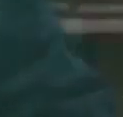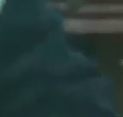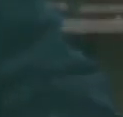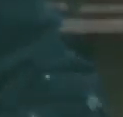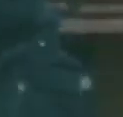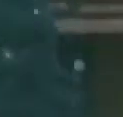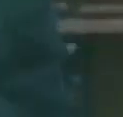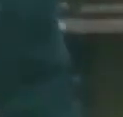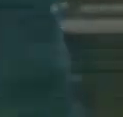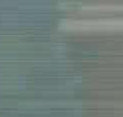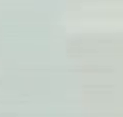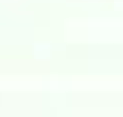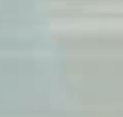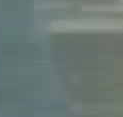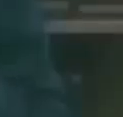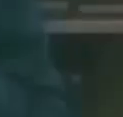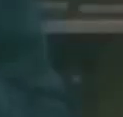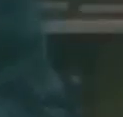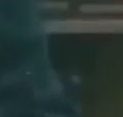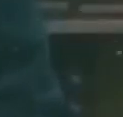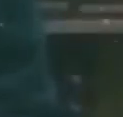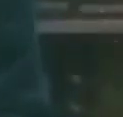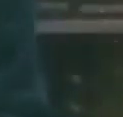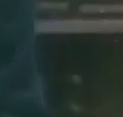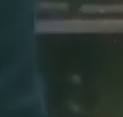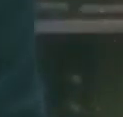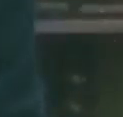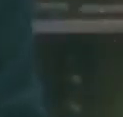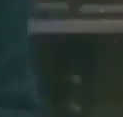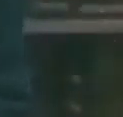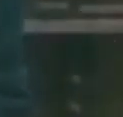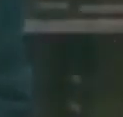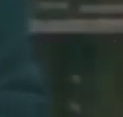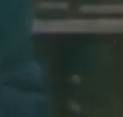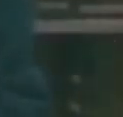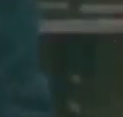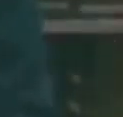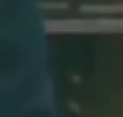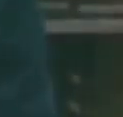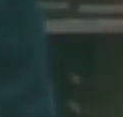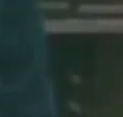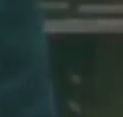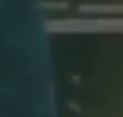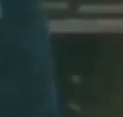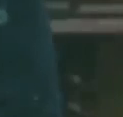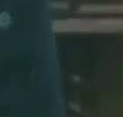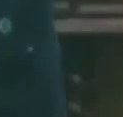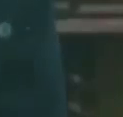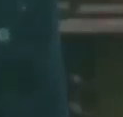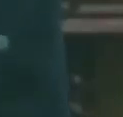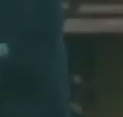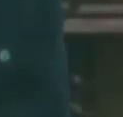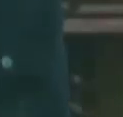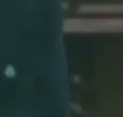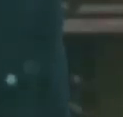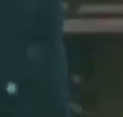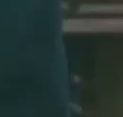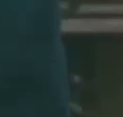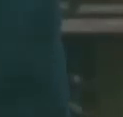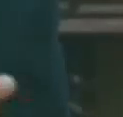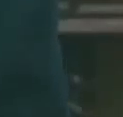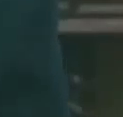Nuevo ciclo que se abre, debemos ser más eficientes en el tránsito, en la construcción del nuevo